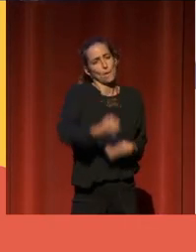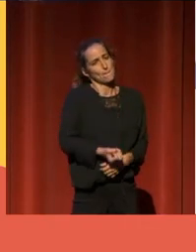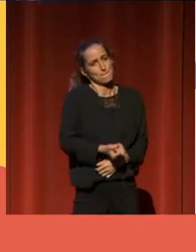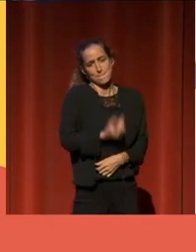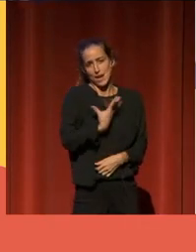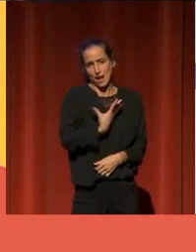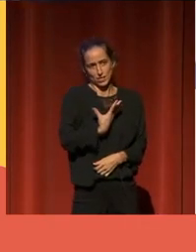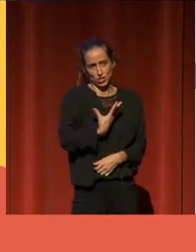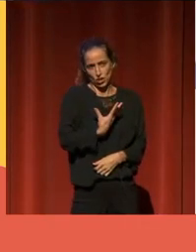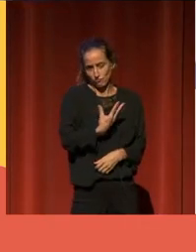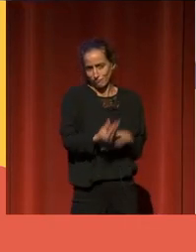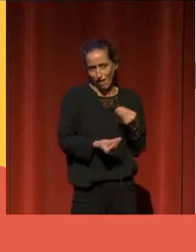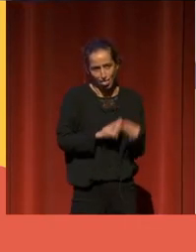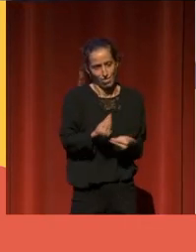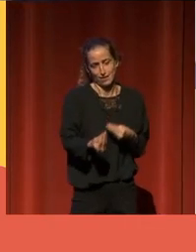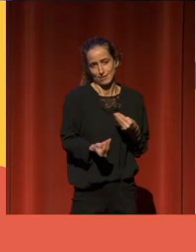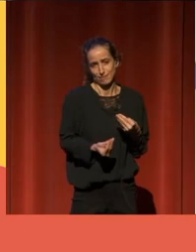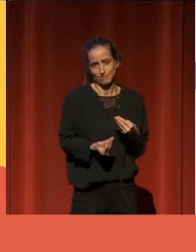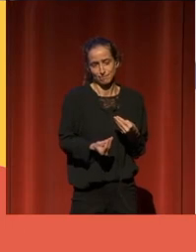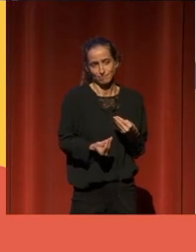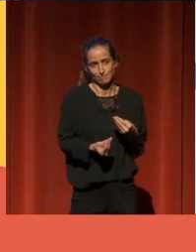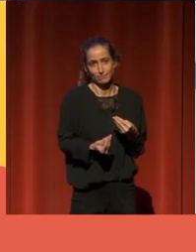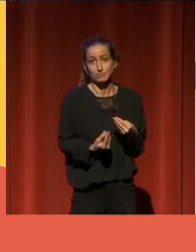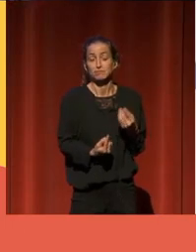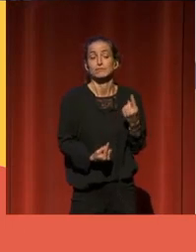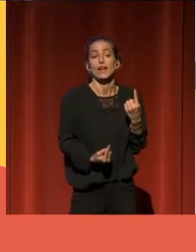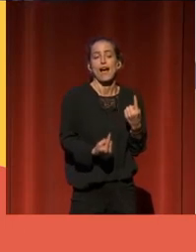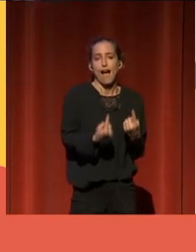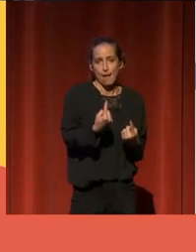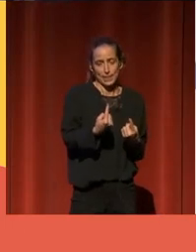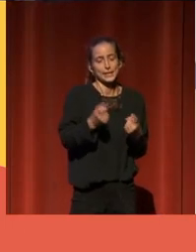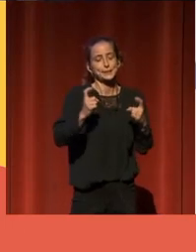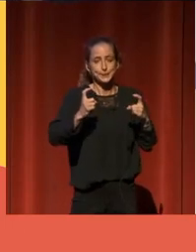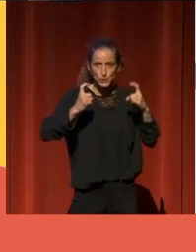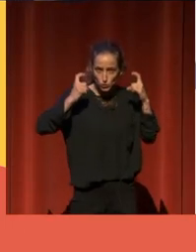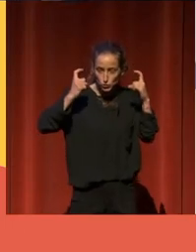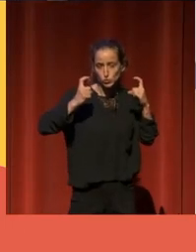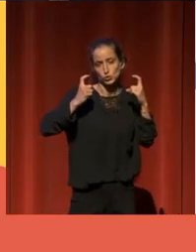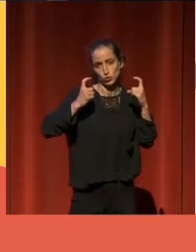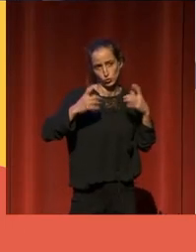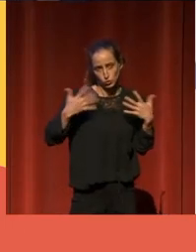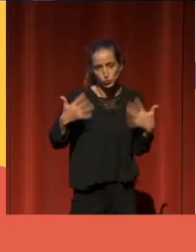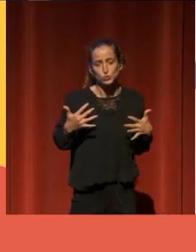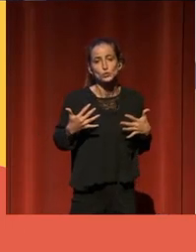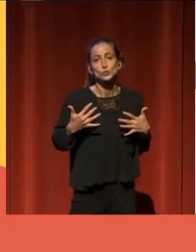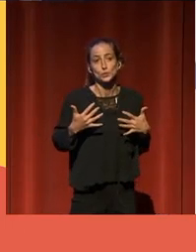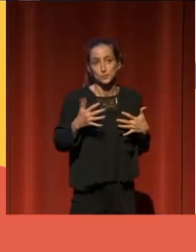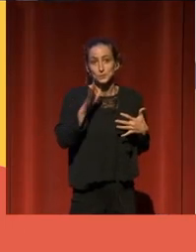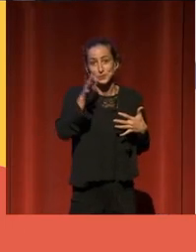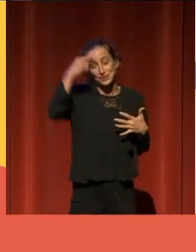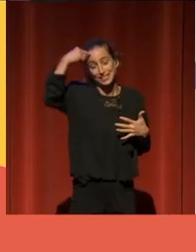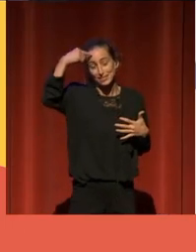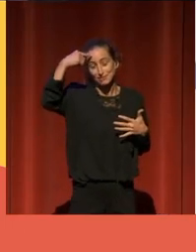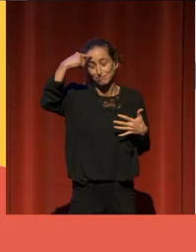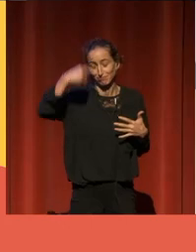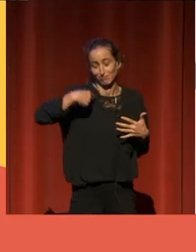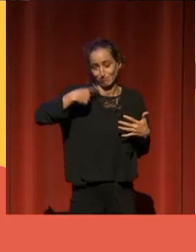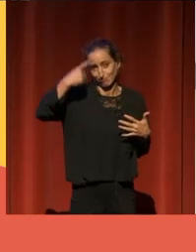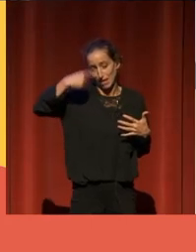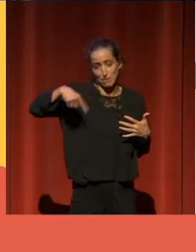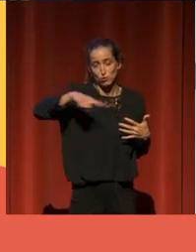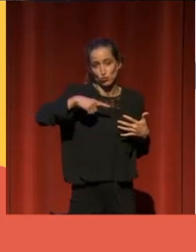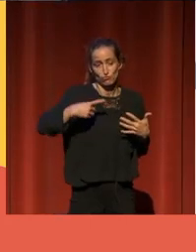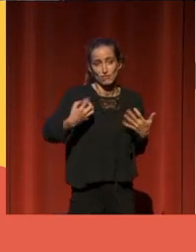pasión y también a veces con un gran hacer esfuerzo porque sabemos que en